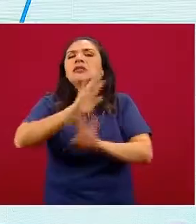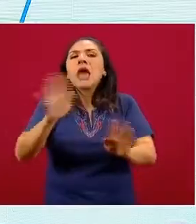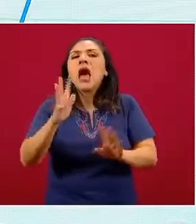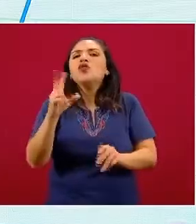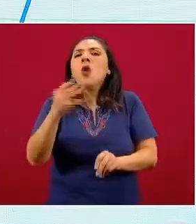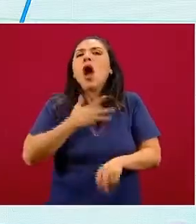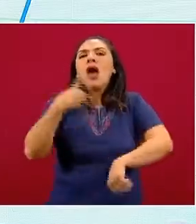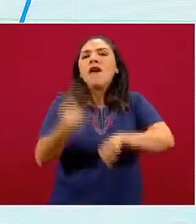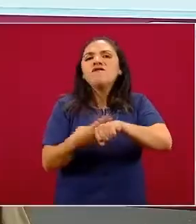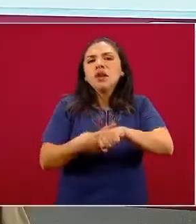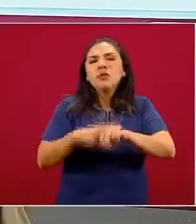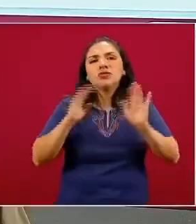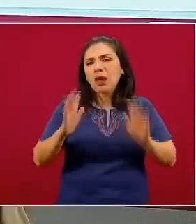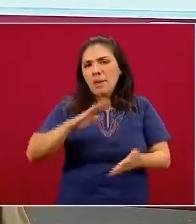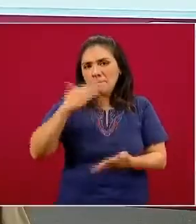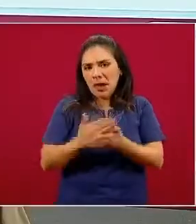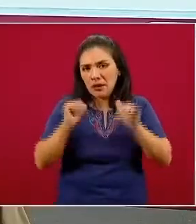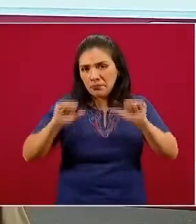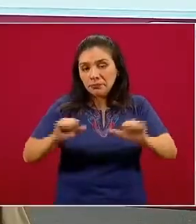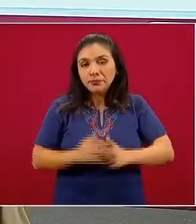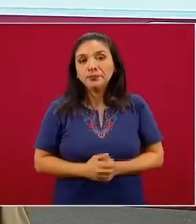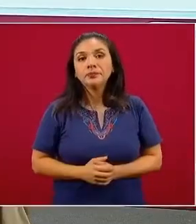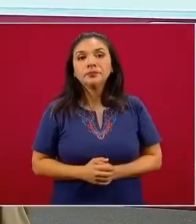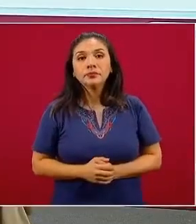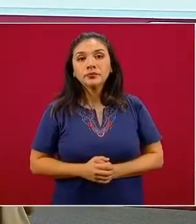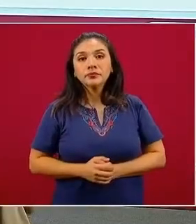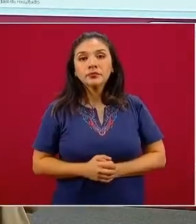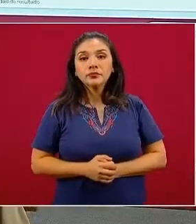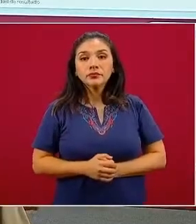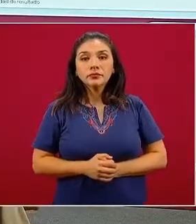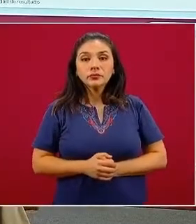de enfermedad. La siguiente, por favor.